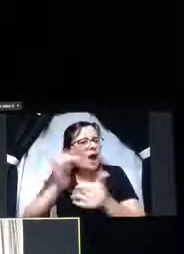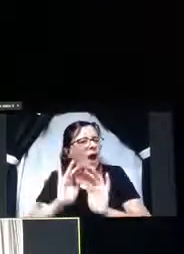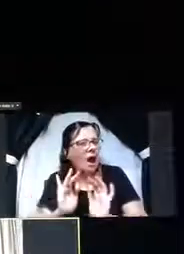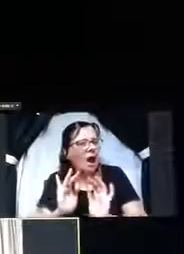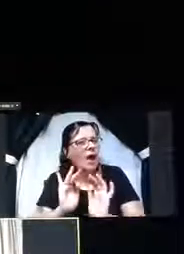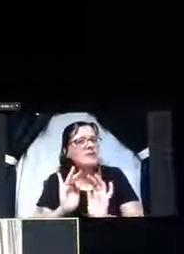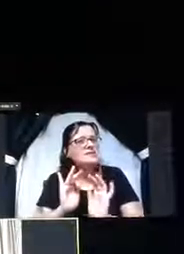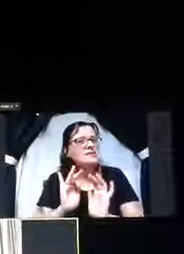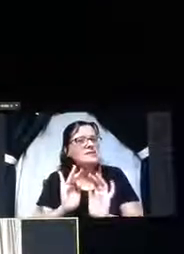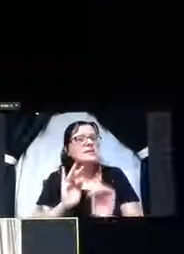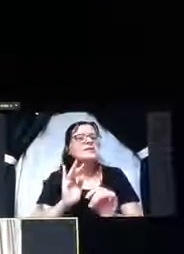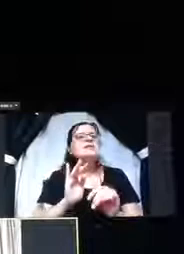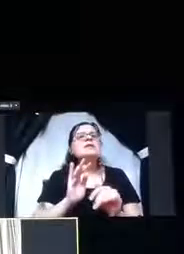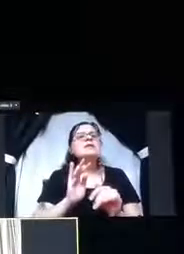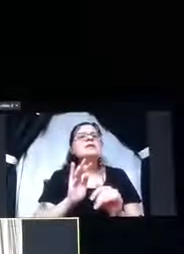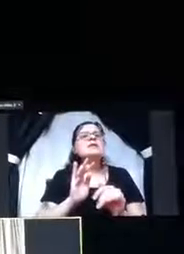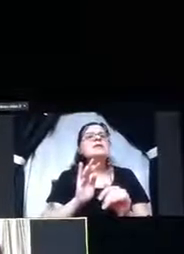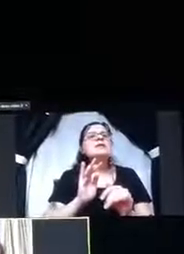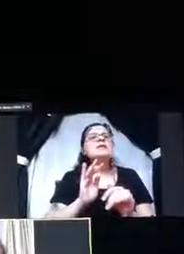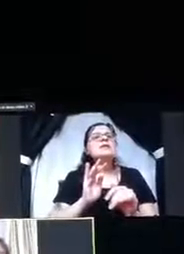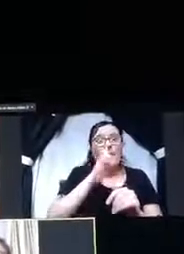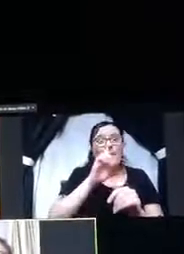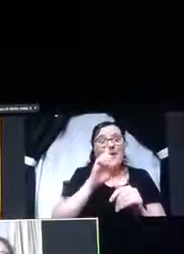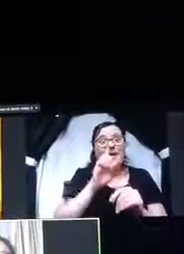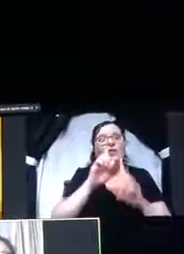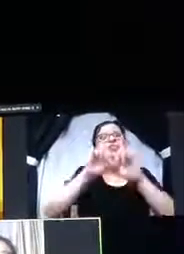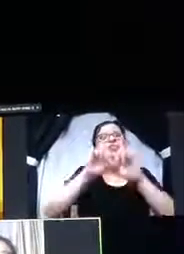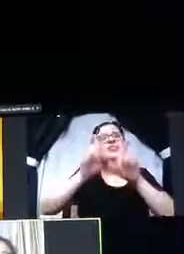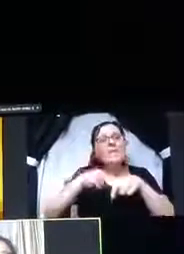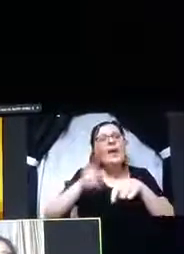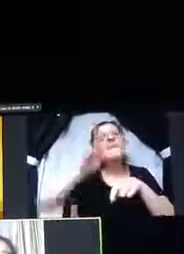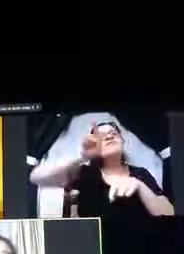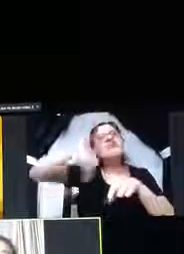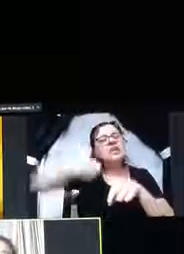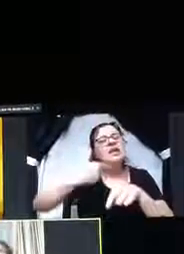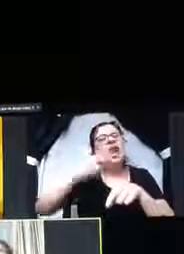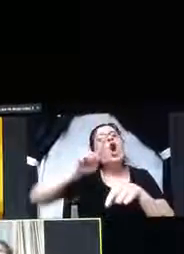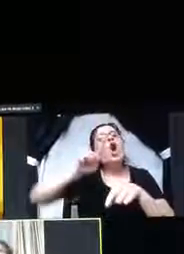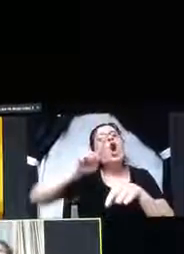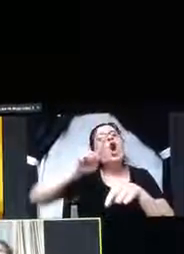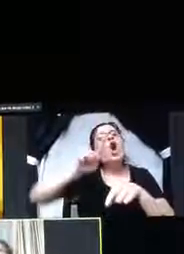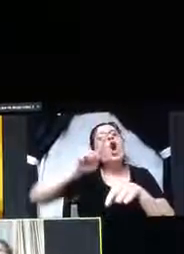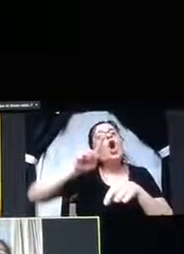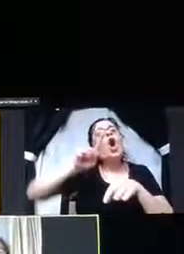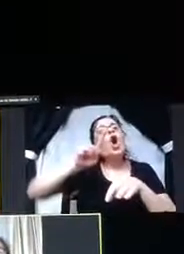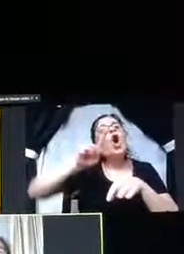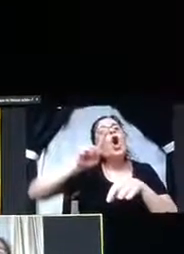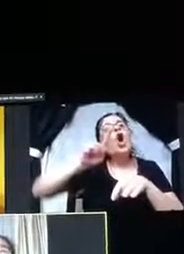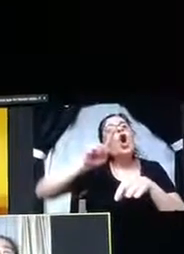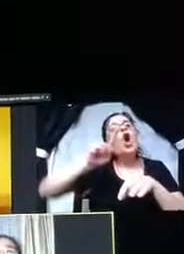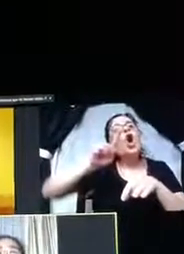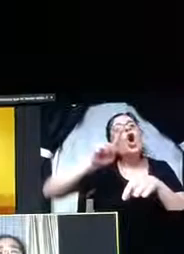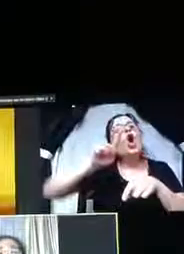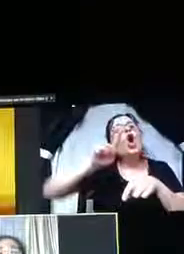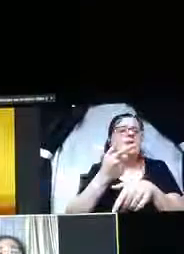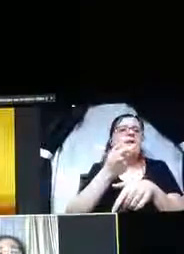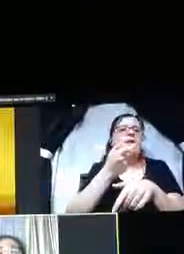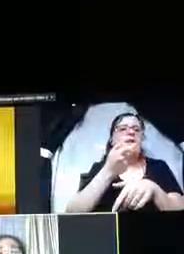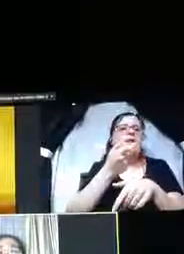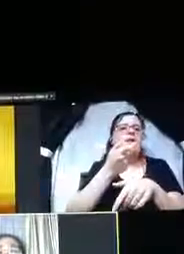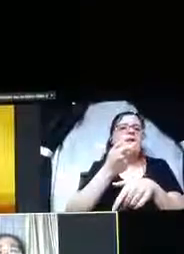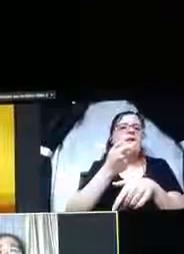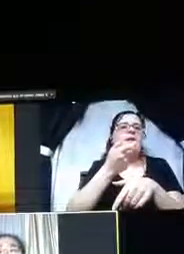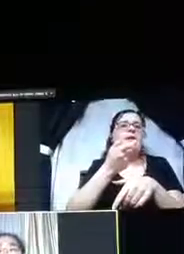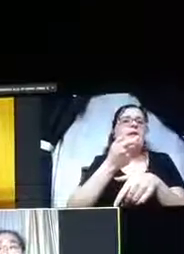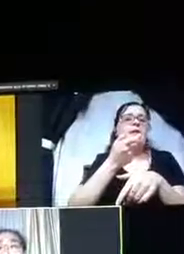grande que es la disminución auditiva, ¿no? Entonces, y nos encontramos con, si bien eran chicos que tuvieron de